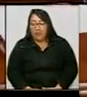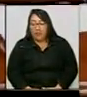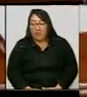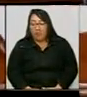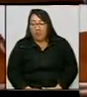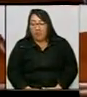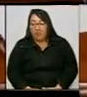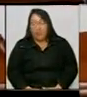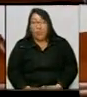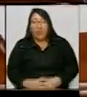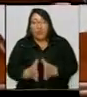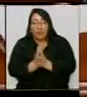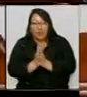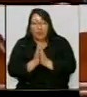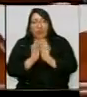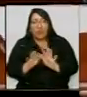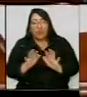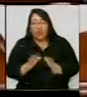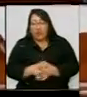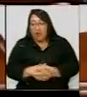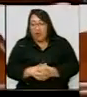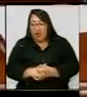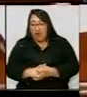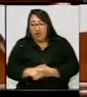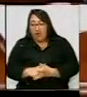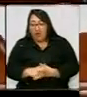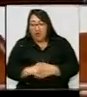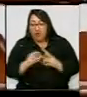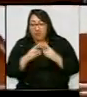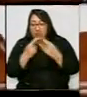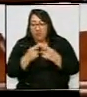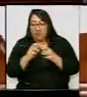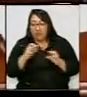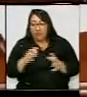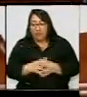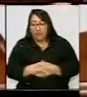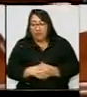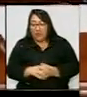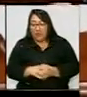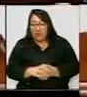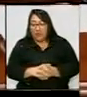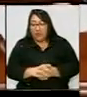Por favor, no pierdan los papeles. Estamos en la sesión del pleno.